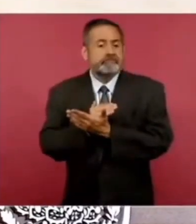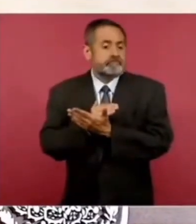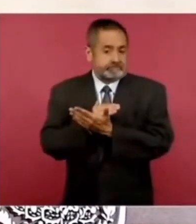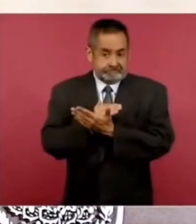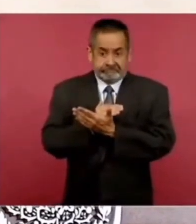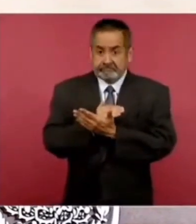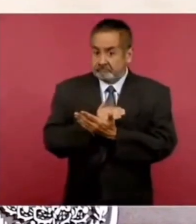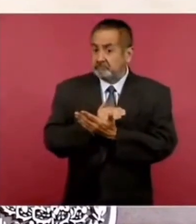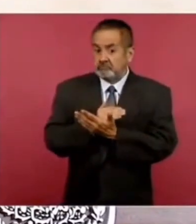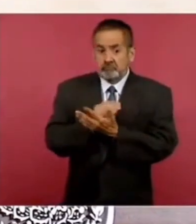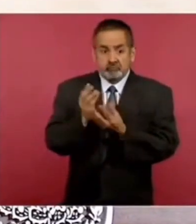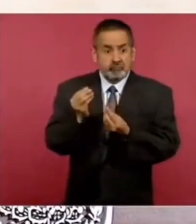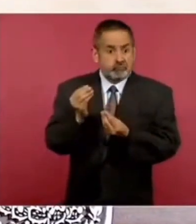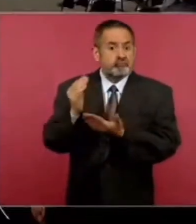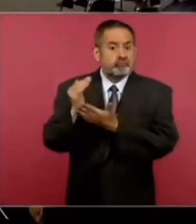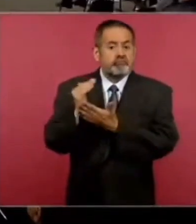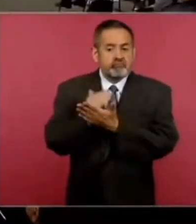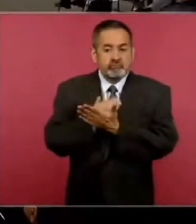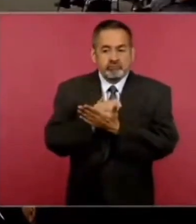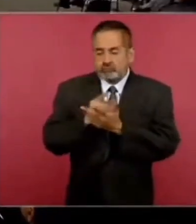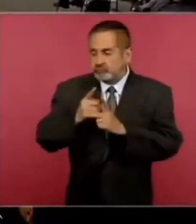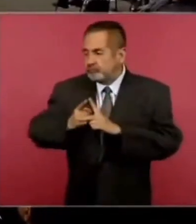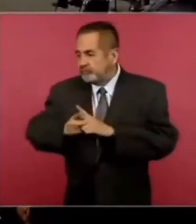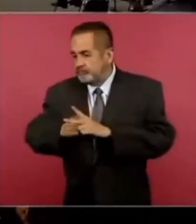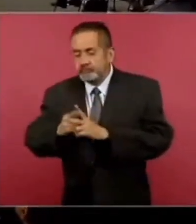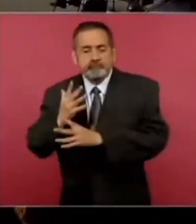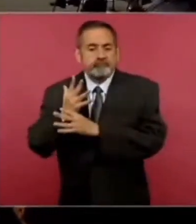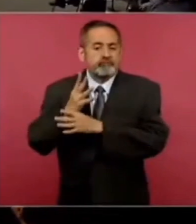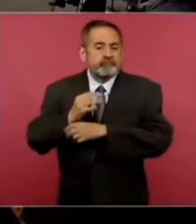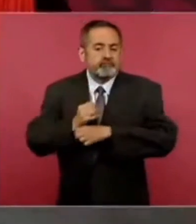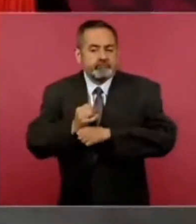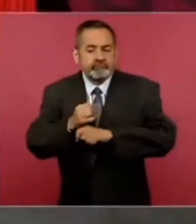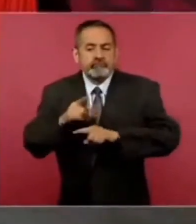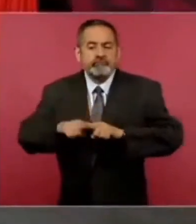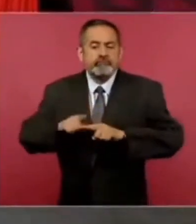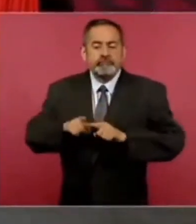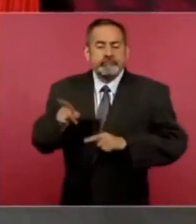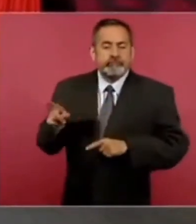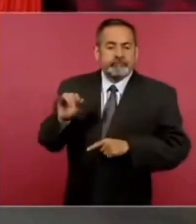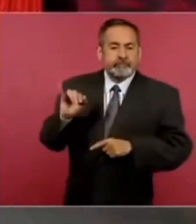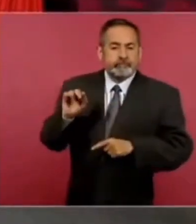importante de acuerdo a las cifras del INEGI.